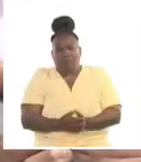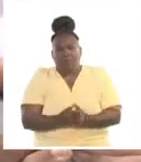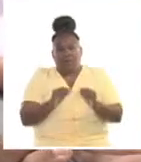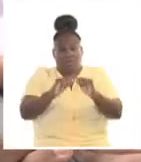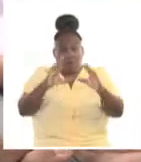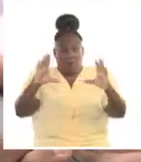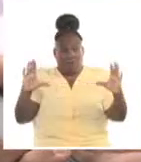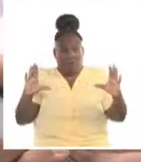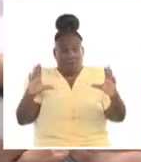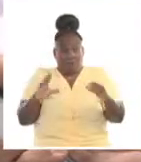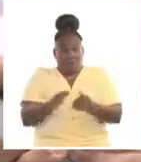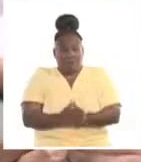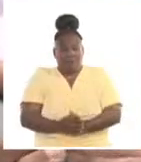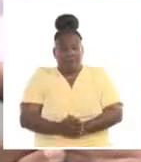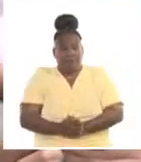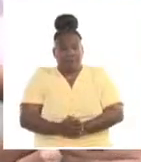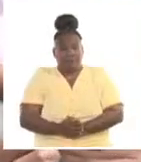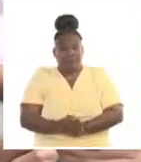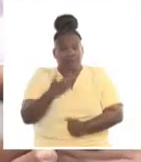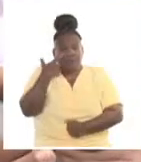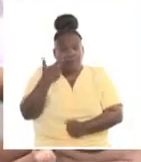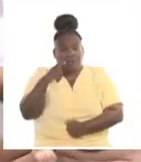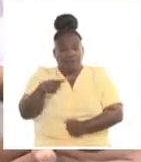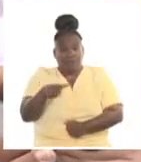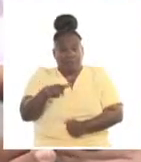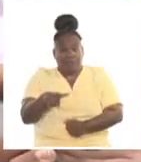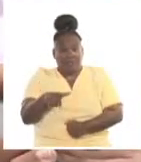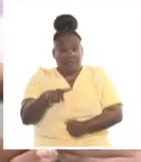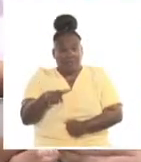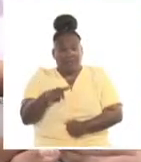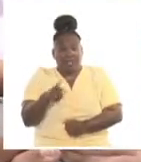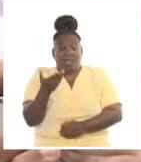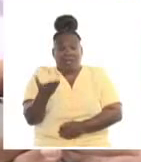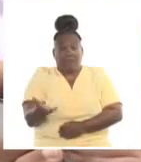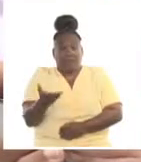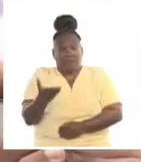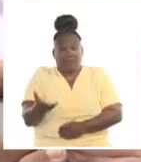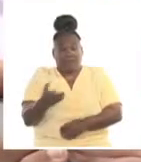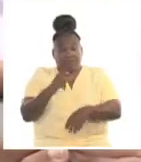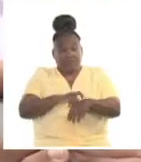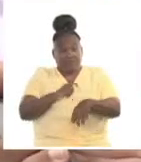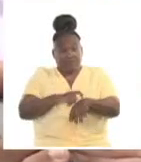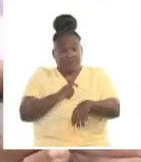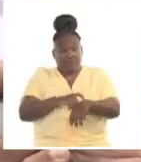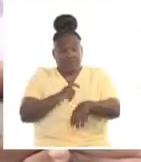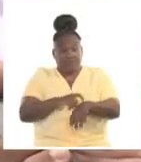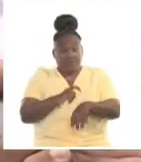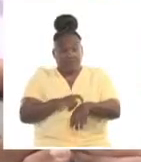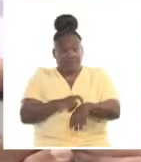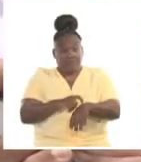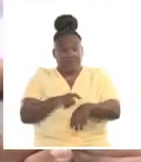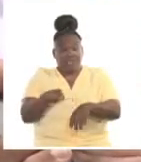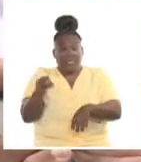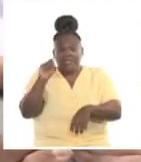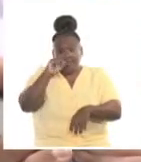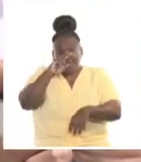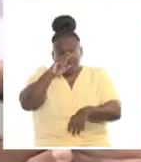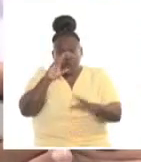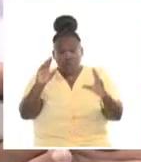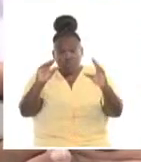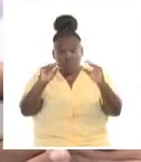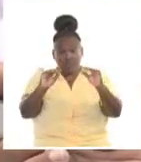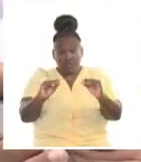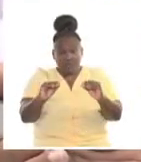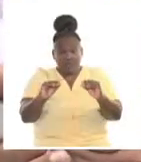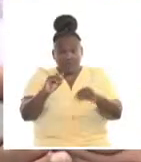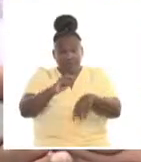madrugada, resultado de fundamentalmente el comportamiento que pueda tener la demanda en esa hora, saliendo, terminando la noche y el